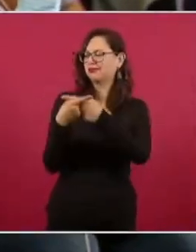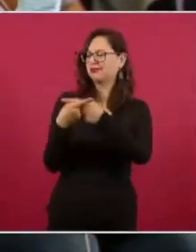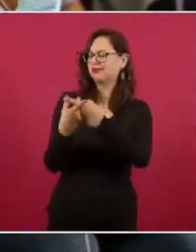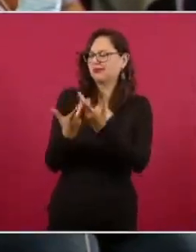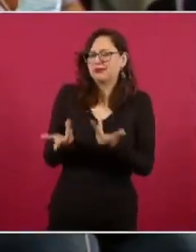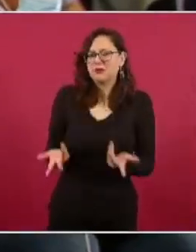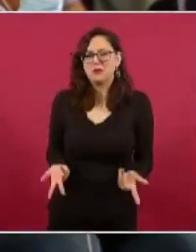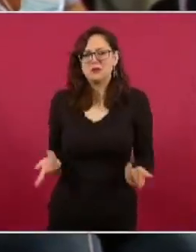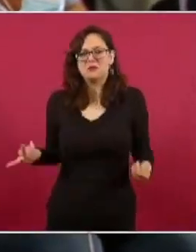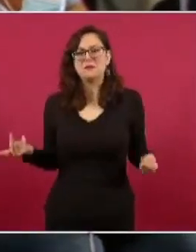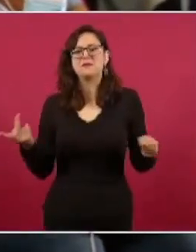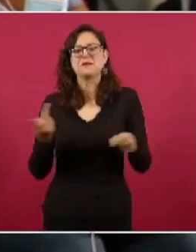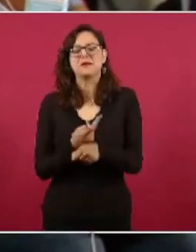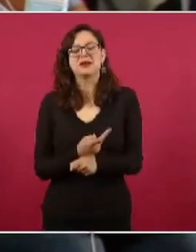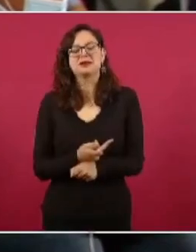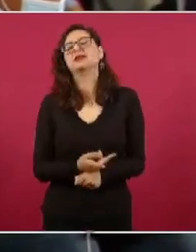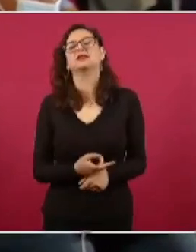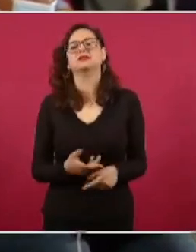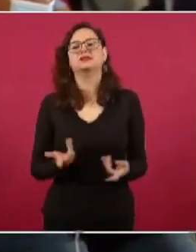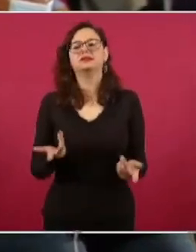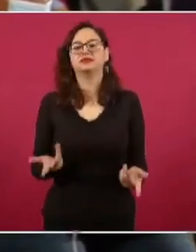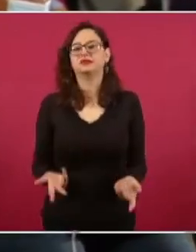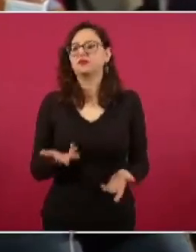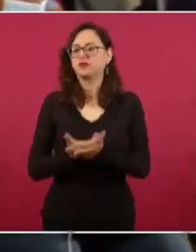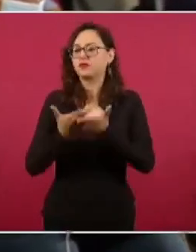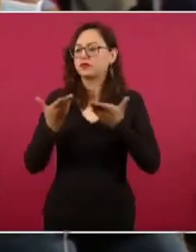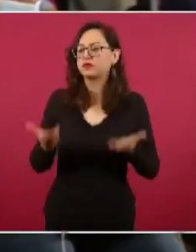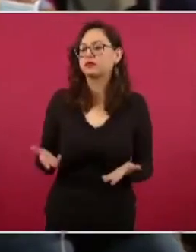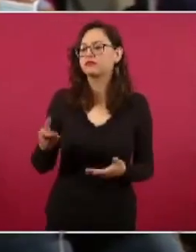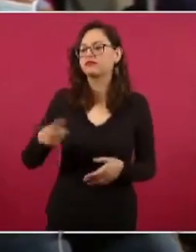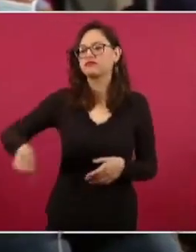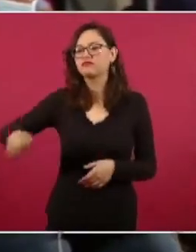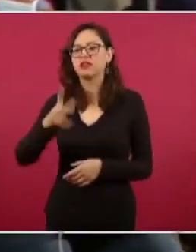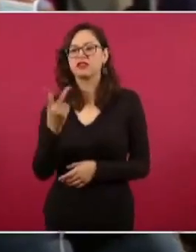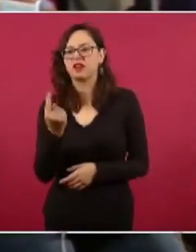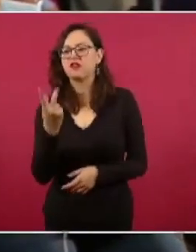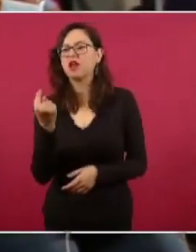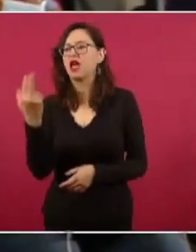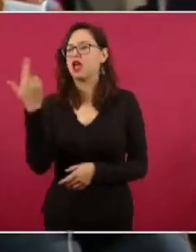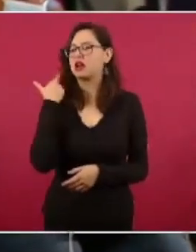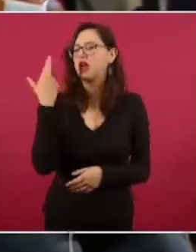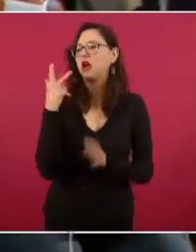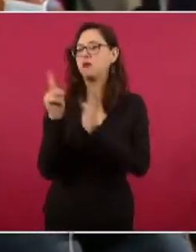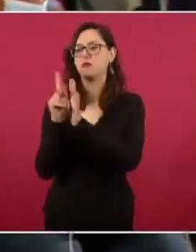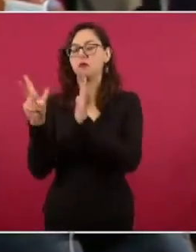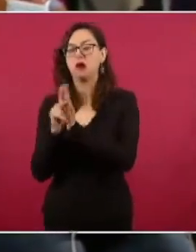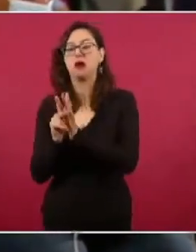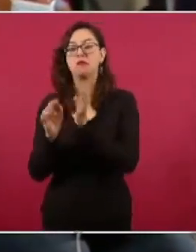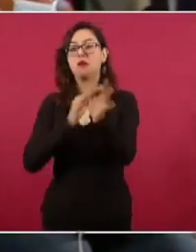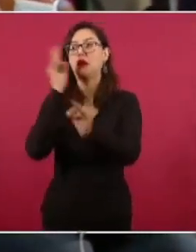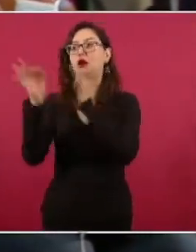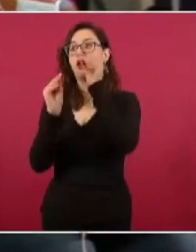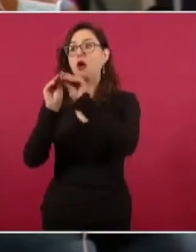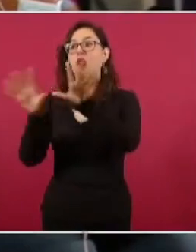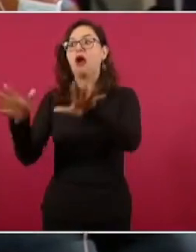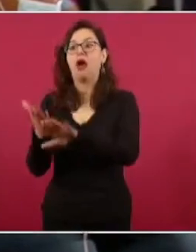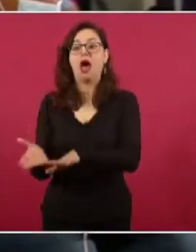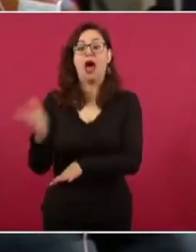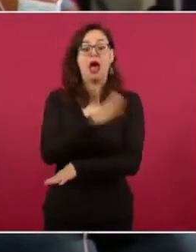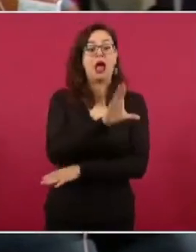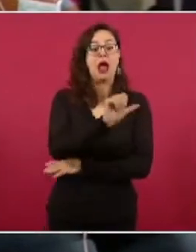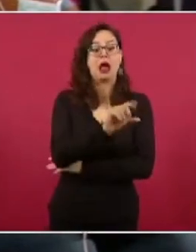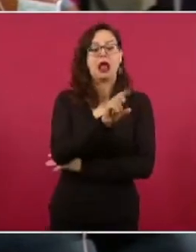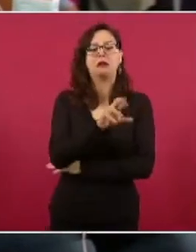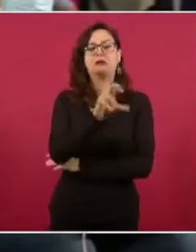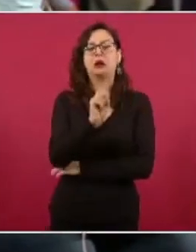en esta narrativa de querer decirnos que estamos peor que antes, que estamos peor que en el sexenio de Felipe Calderón, pues también